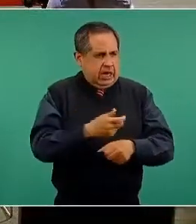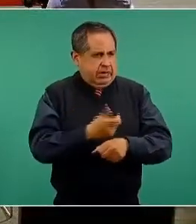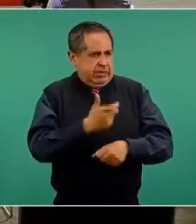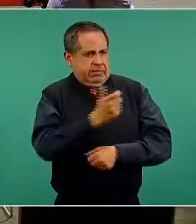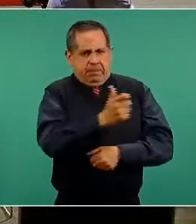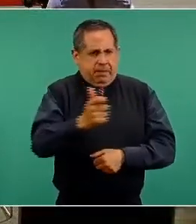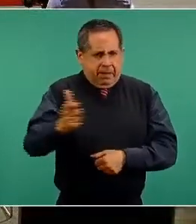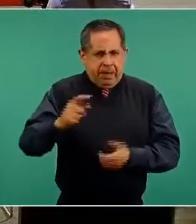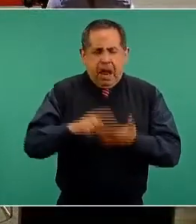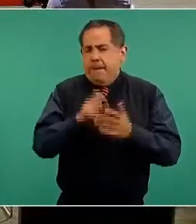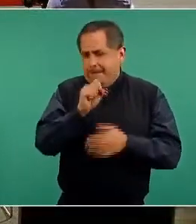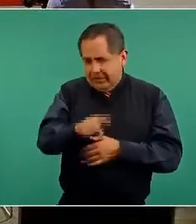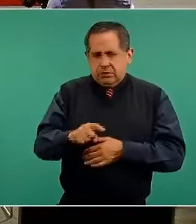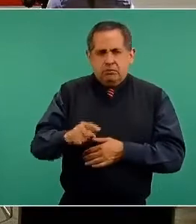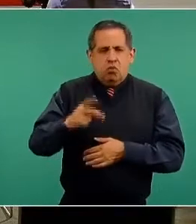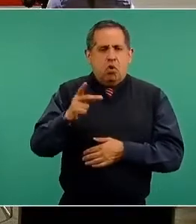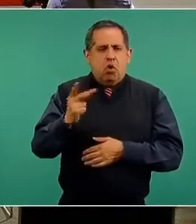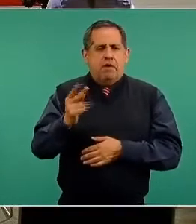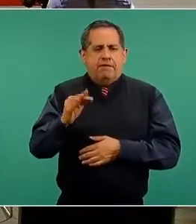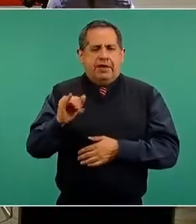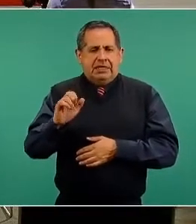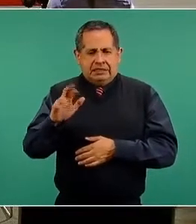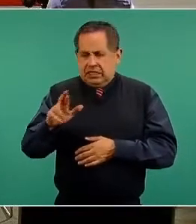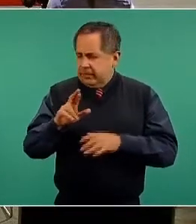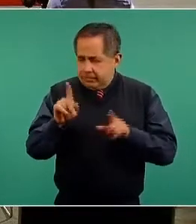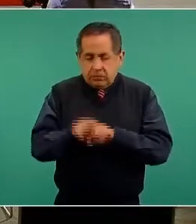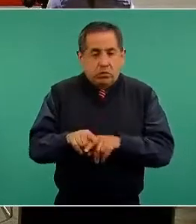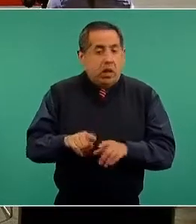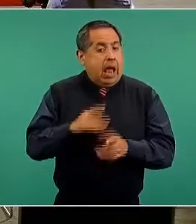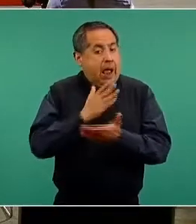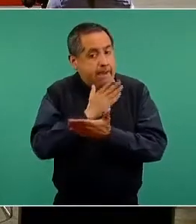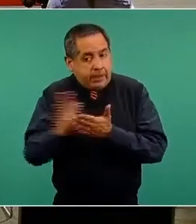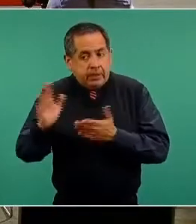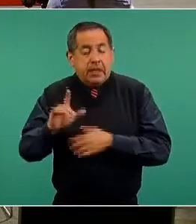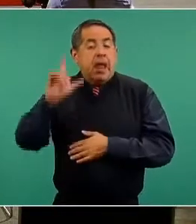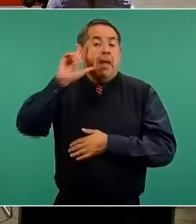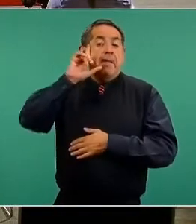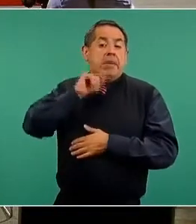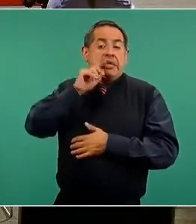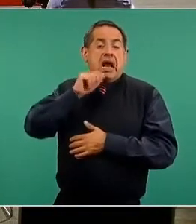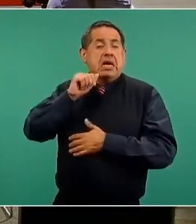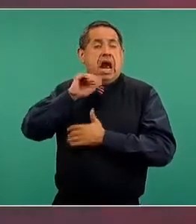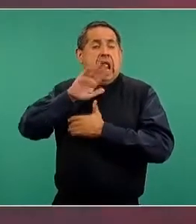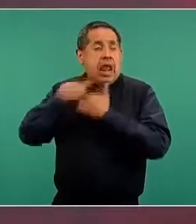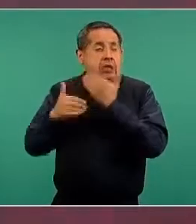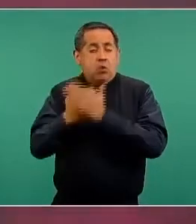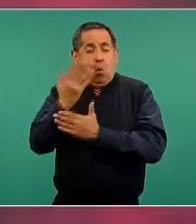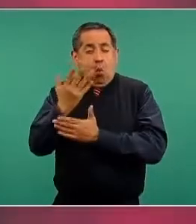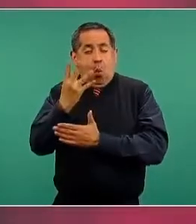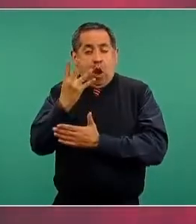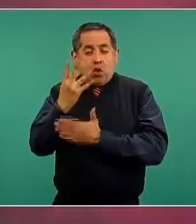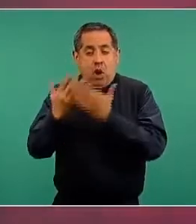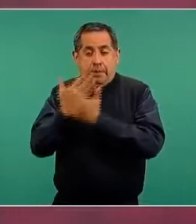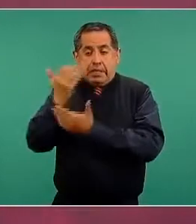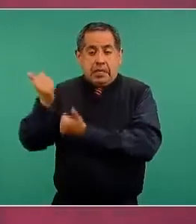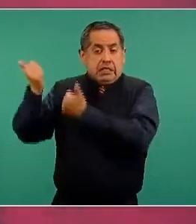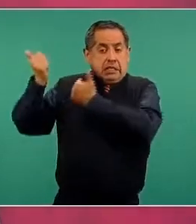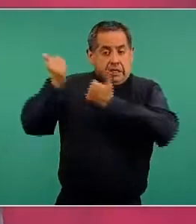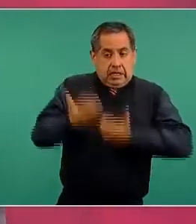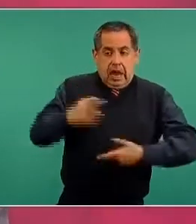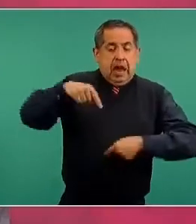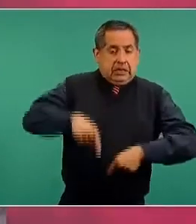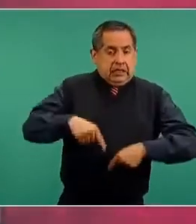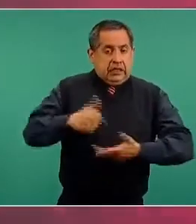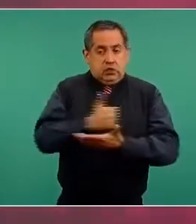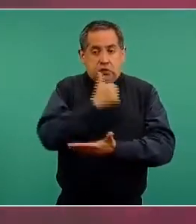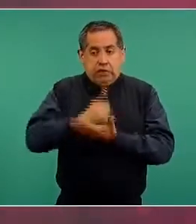Pfizer. Punto y aparte, mañana a las 4 de la mañana arribará al Aeropuerto Internacional de la Ciudad de